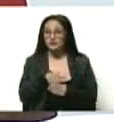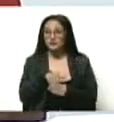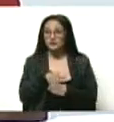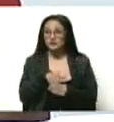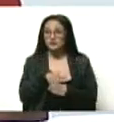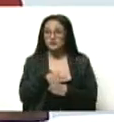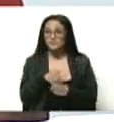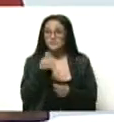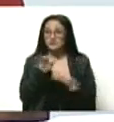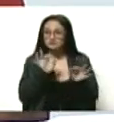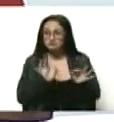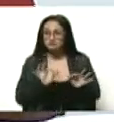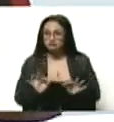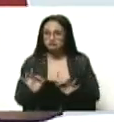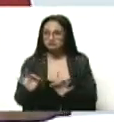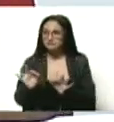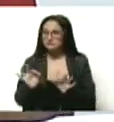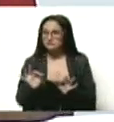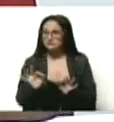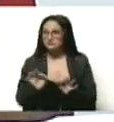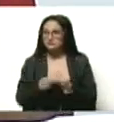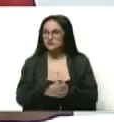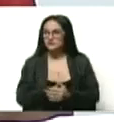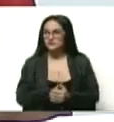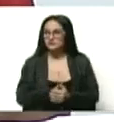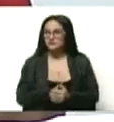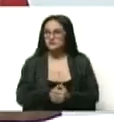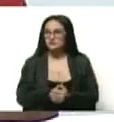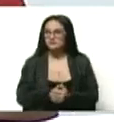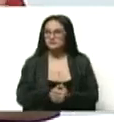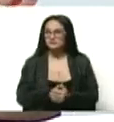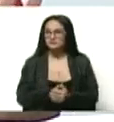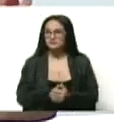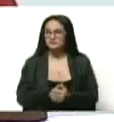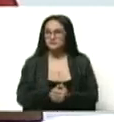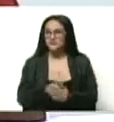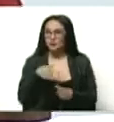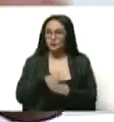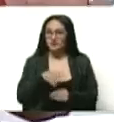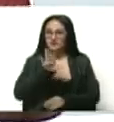con mucha más precisión que si votamos por 1. Entonces votemos por